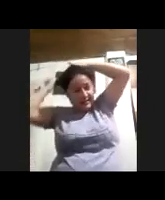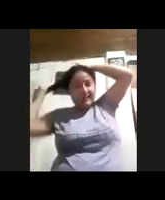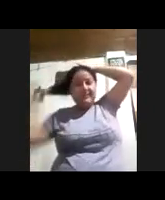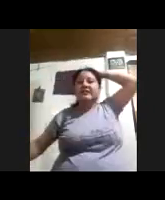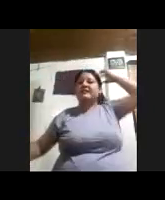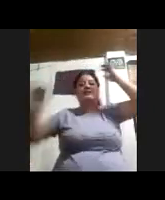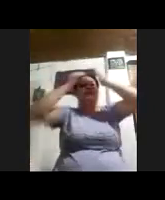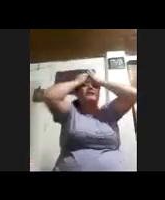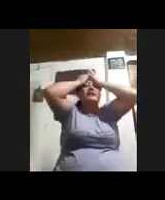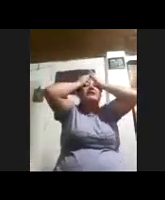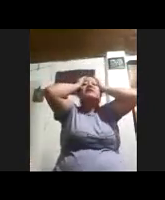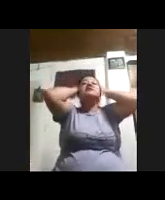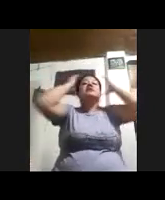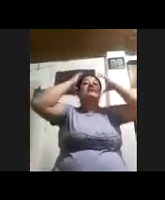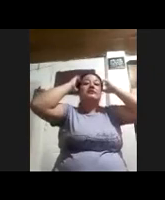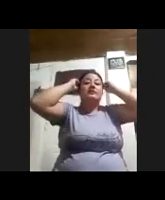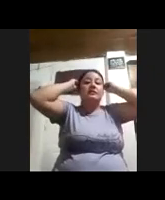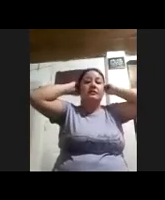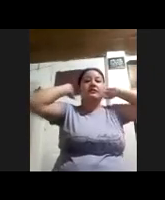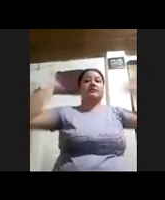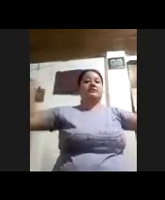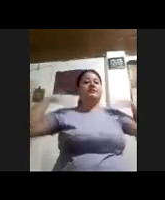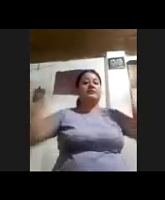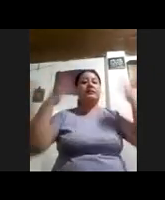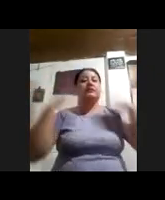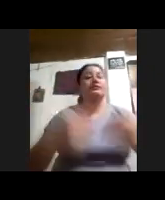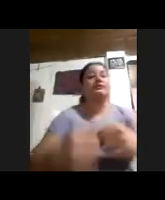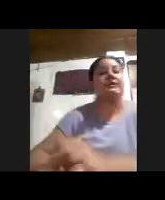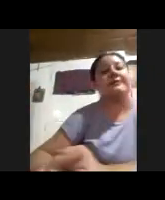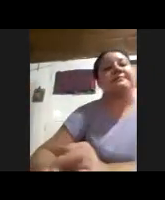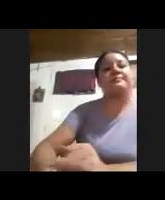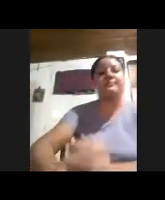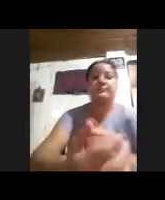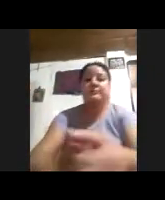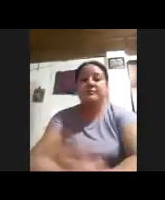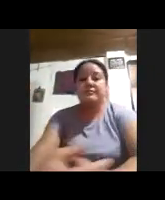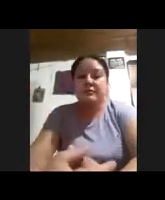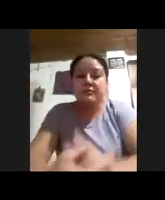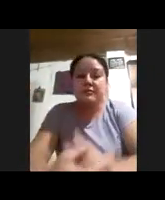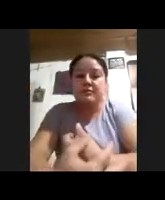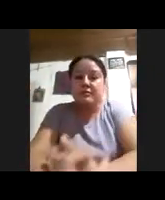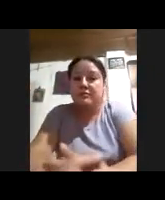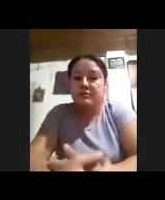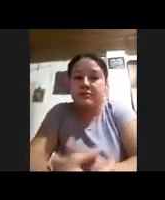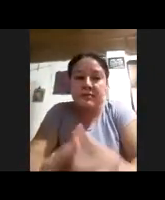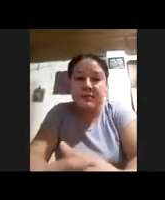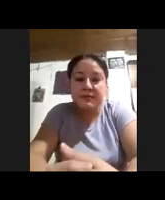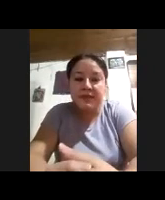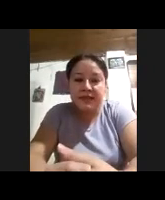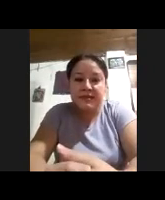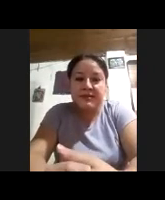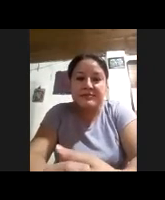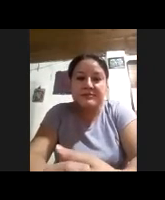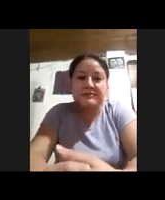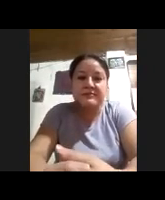Bien. ¿Qué dudas les surgieron? Sí, decime, José. No, soy Patricia, pero ahora ya me cambio el